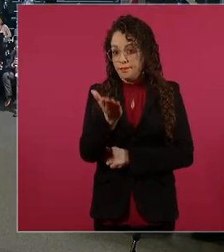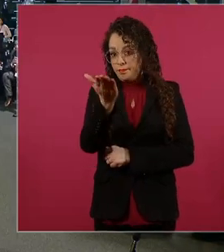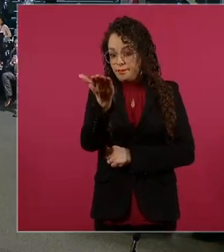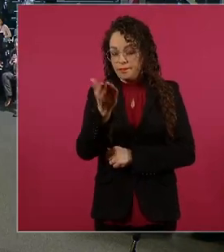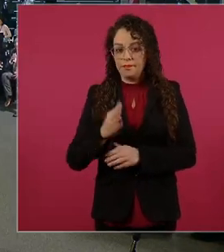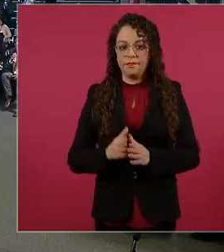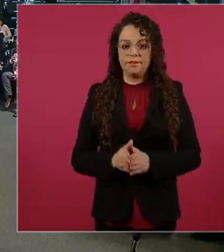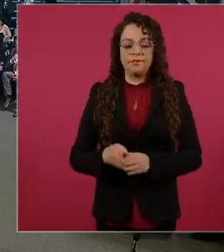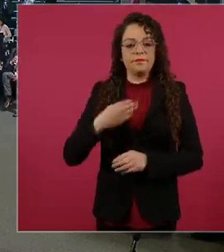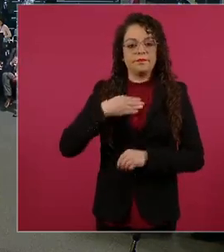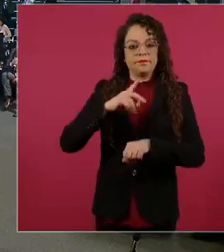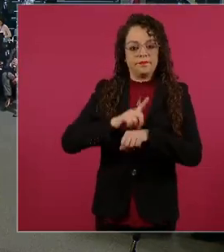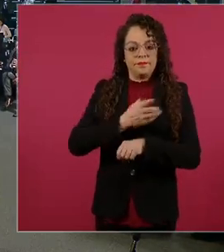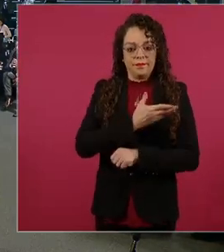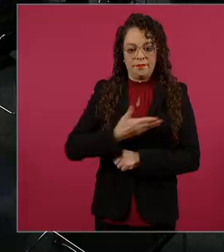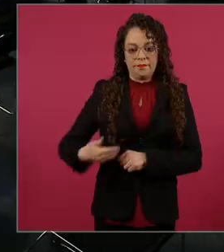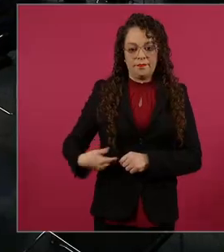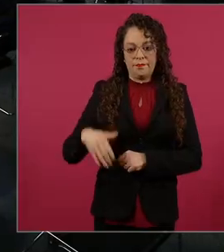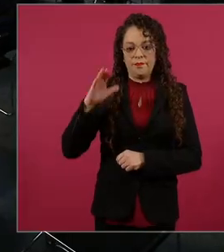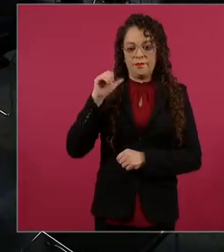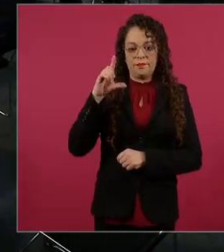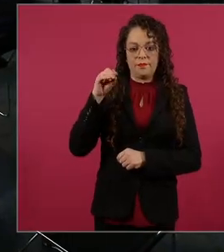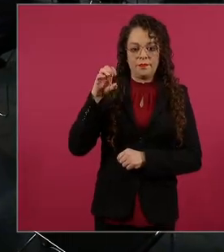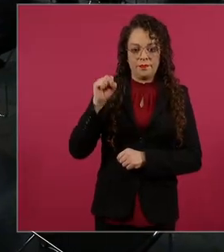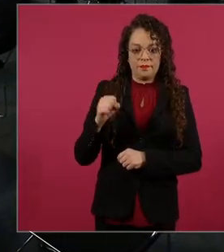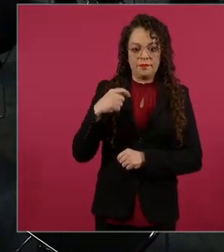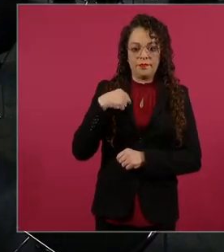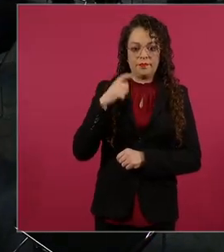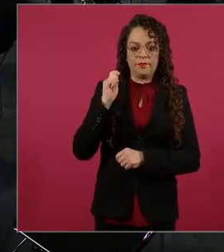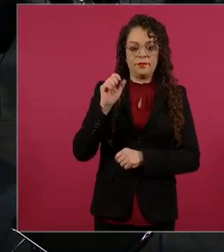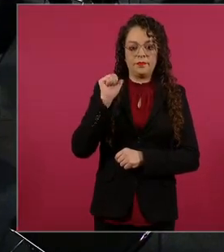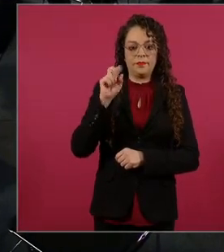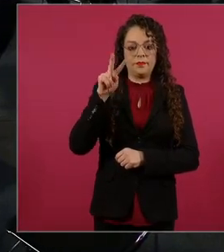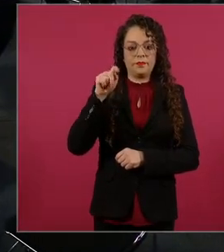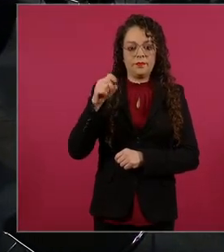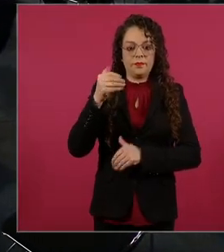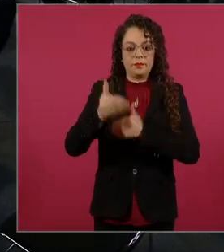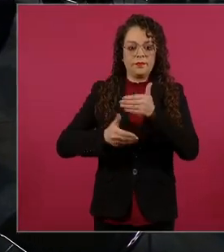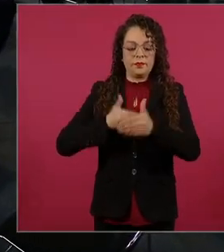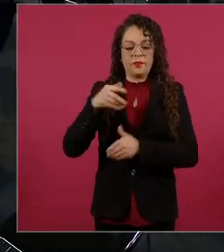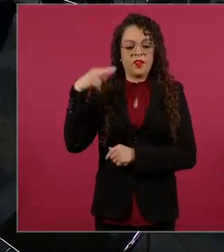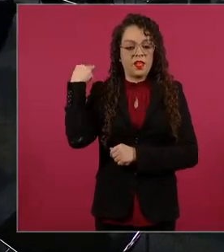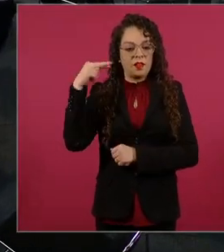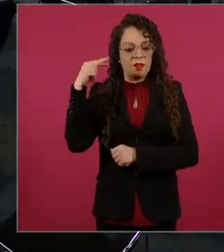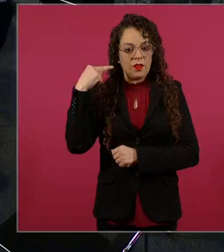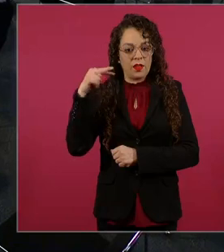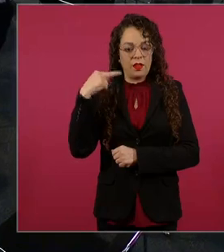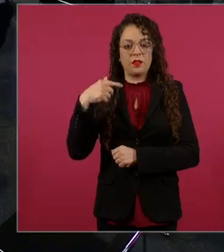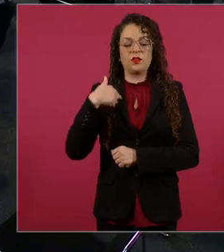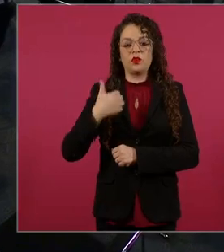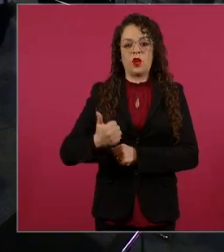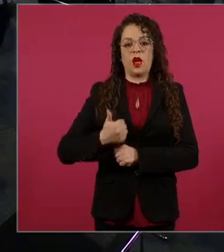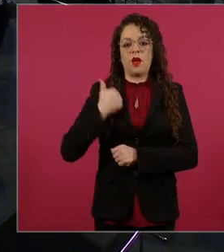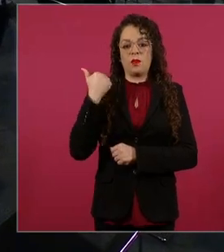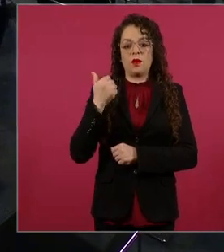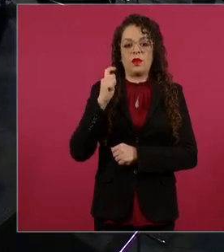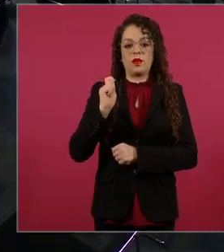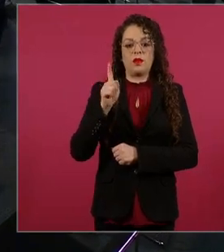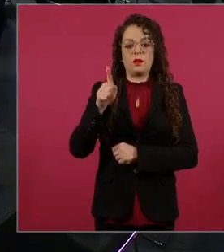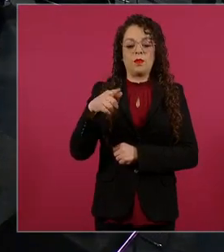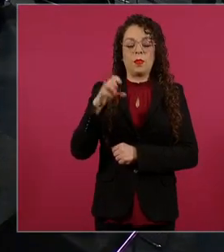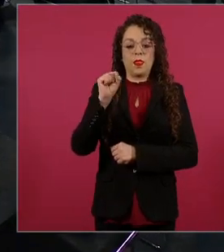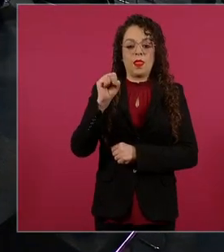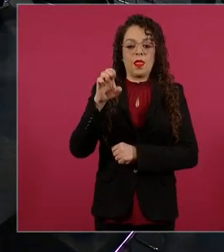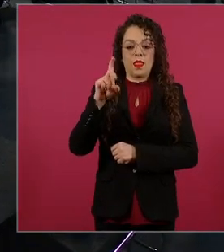¿Qué tal, presidente? Buen día. Carlos Guzmán de Cuatro Media Telecomunicaciones, Habana Noticias de Veracruz. Pues, aprovechar que está aquí la próxima titular de lo que es la